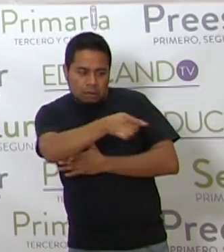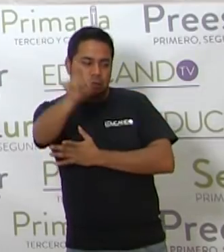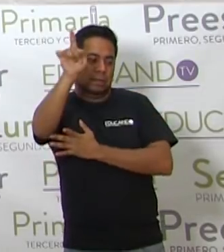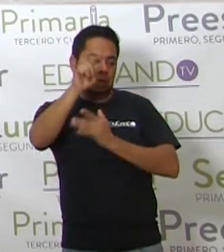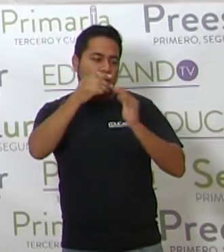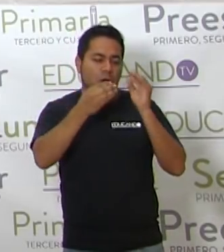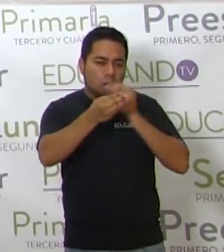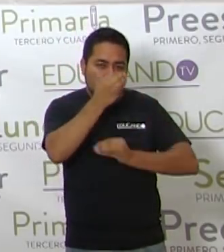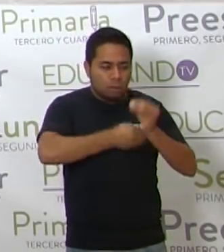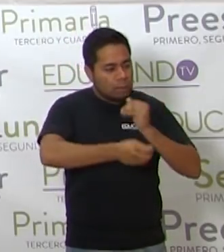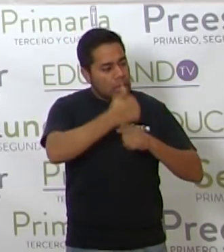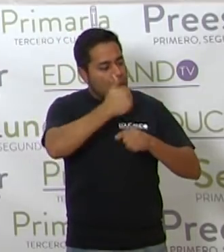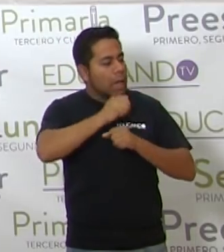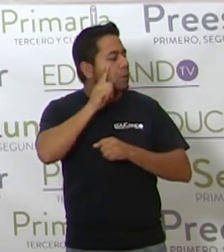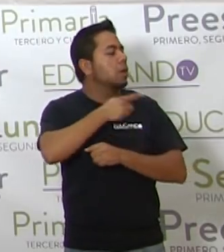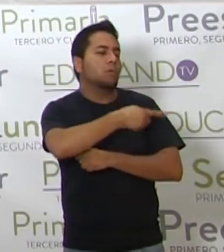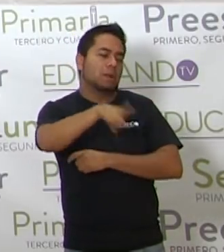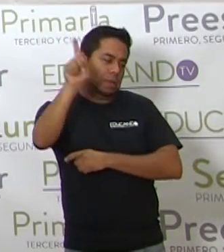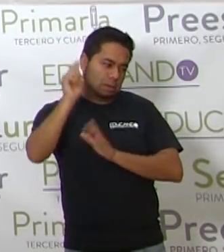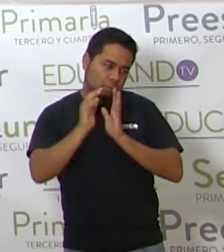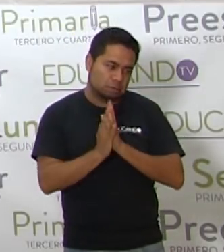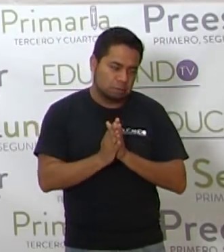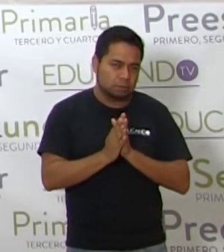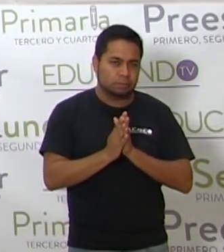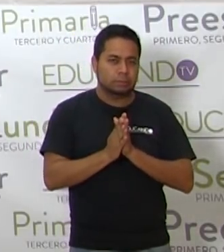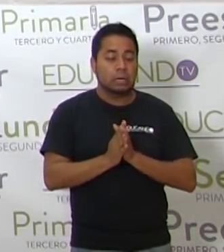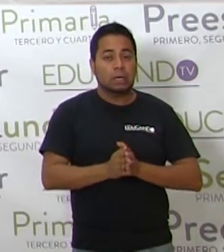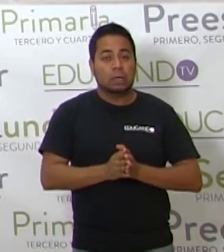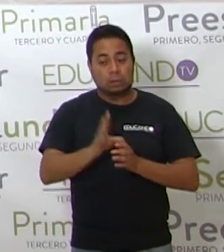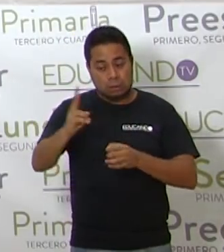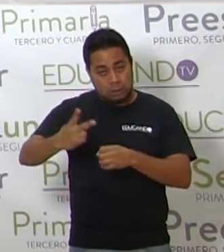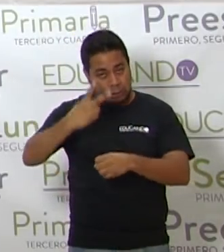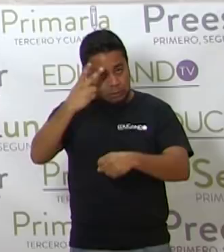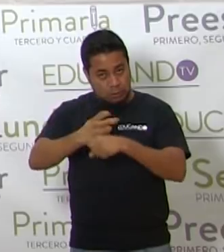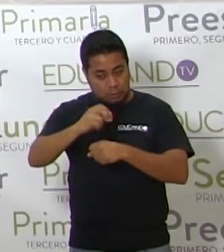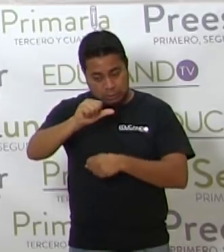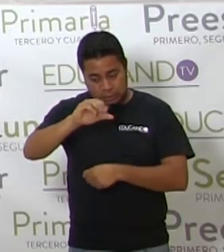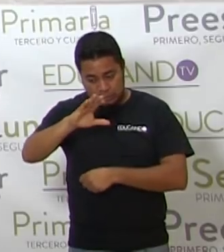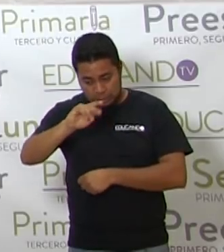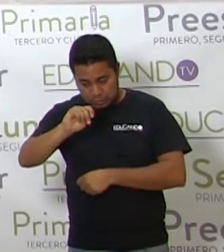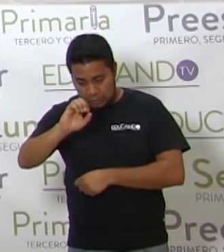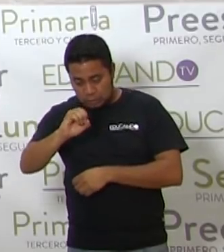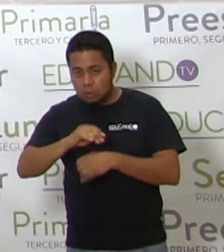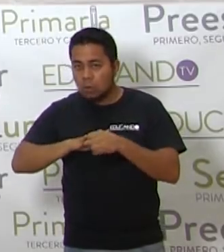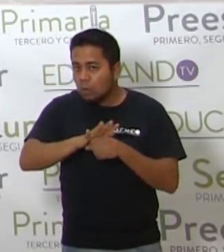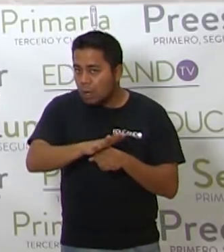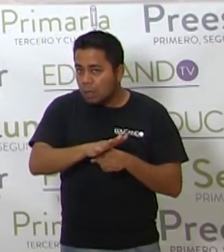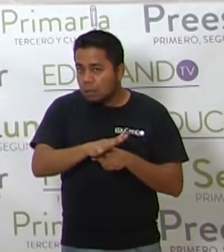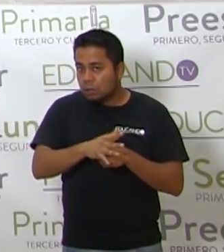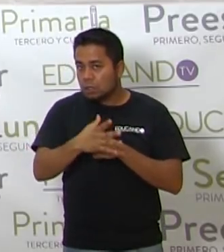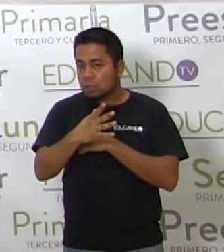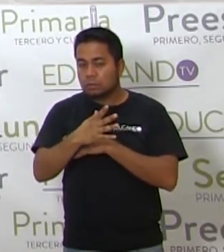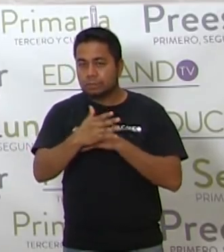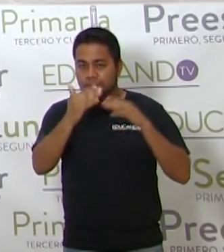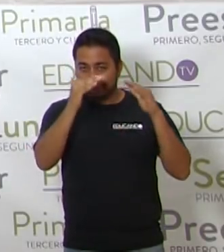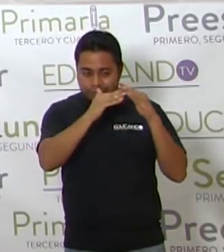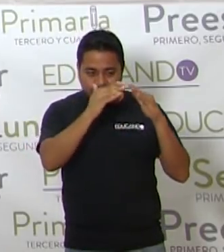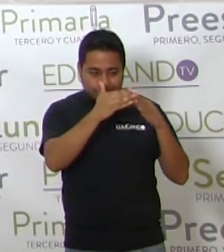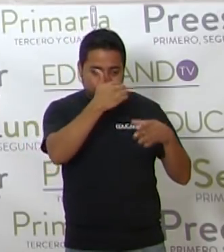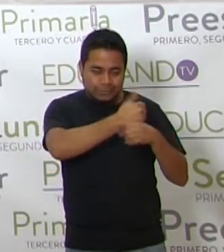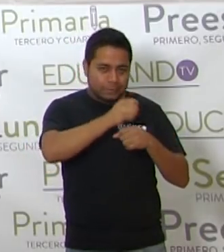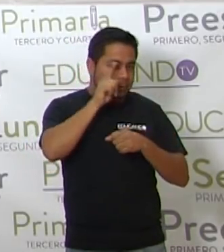su abuelita. ¿Bien? Como segundo acto, identifiquemos, el lobo entra a la casa